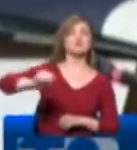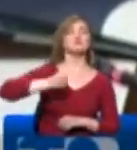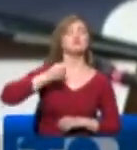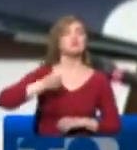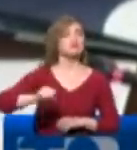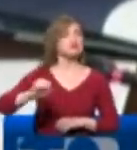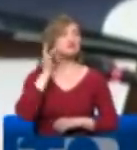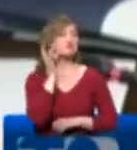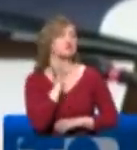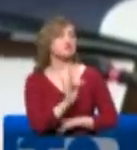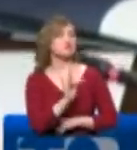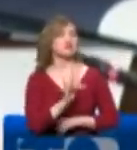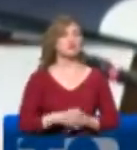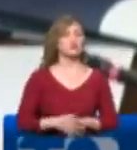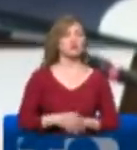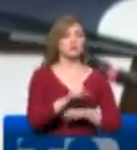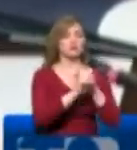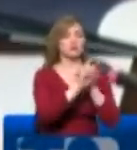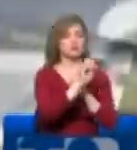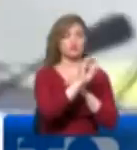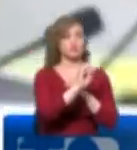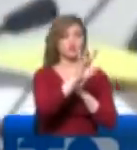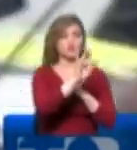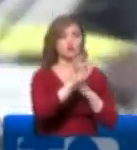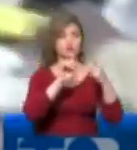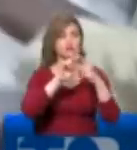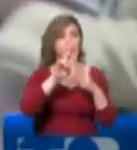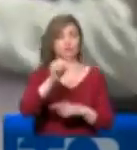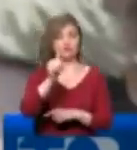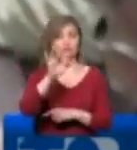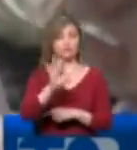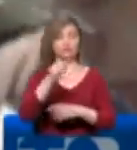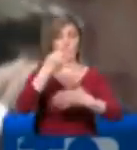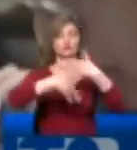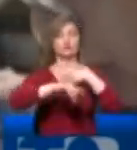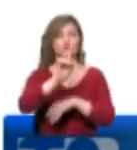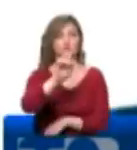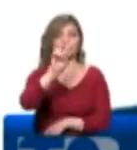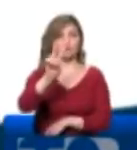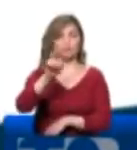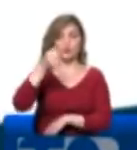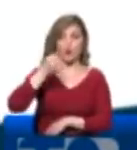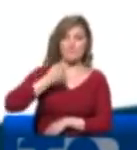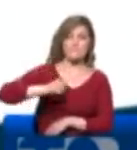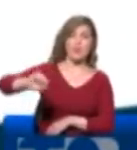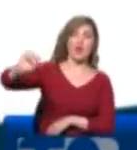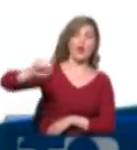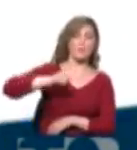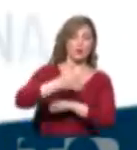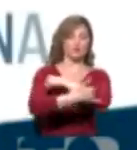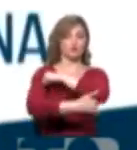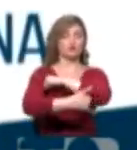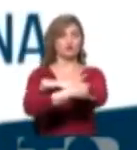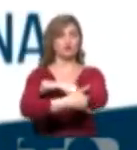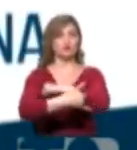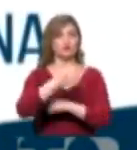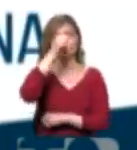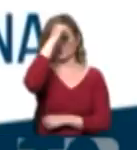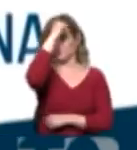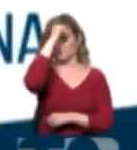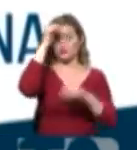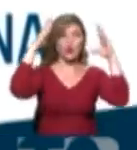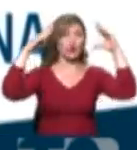Martínez también llama la atención. Entre el 2008 y el 2019, realizó 122 viajes a países como